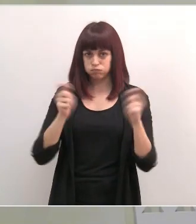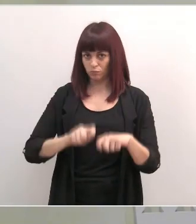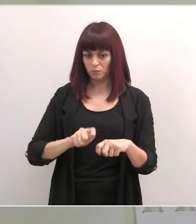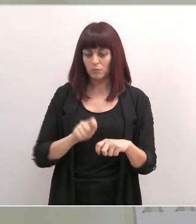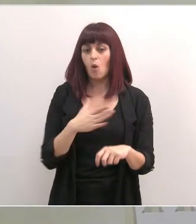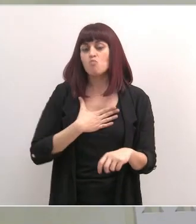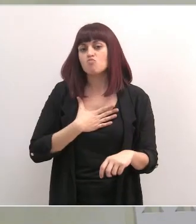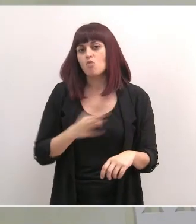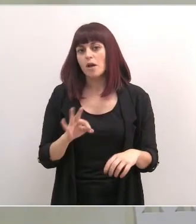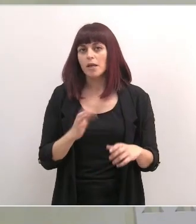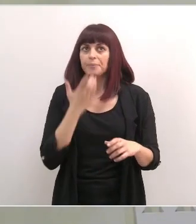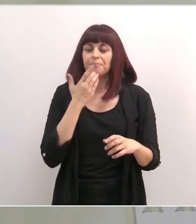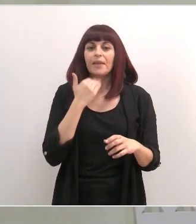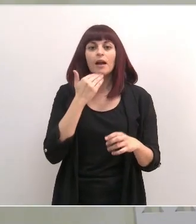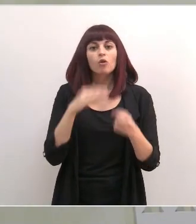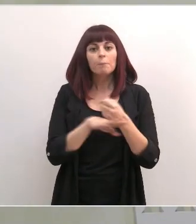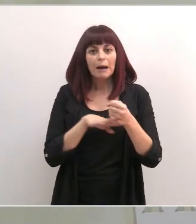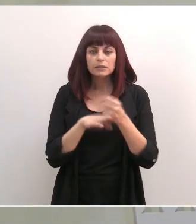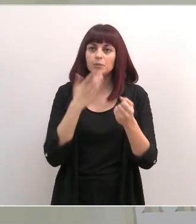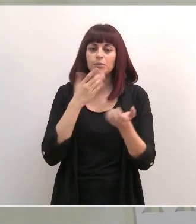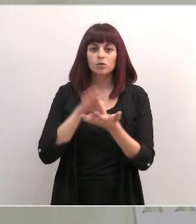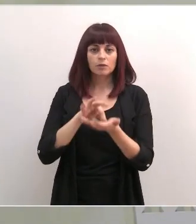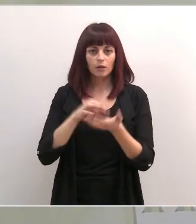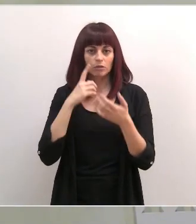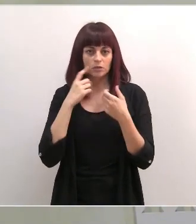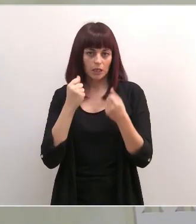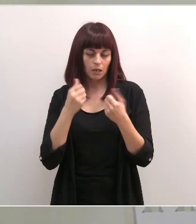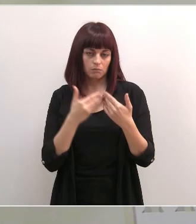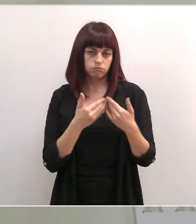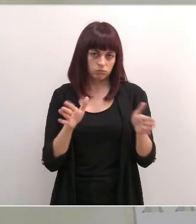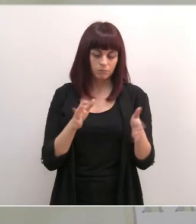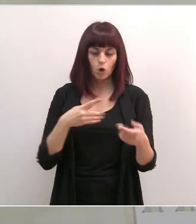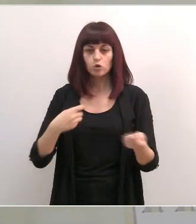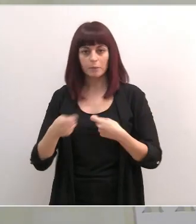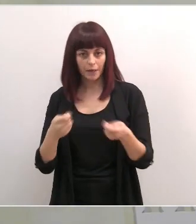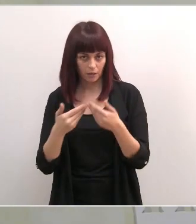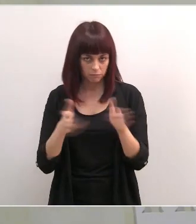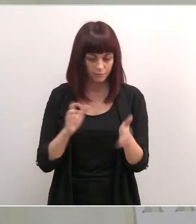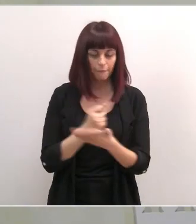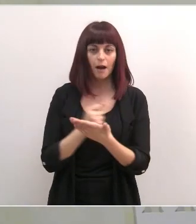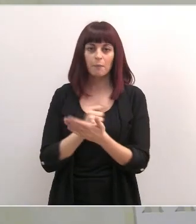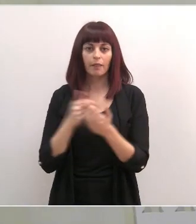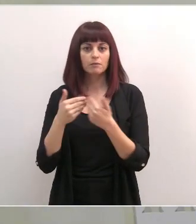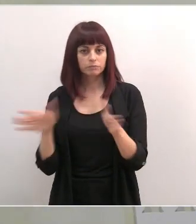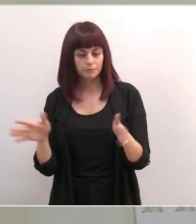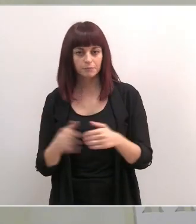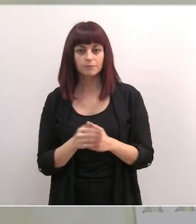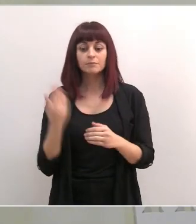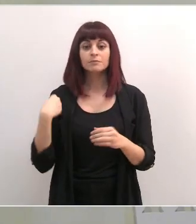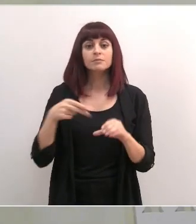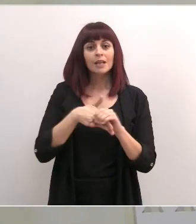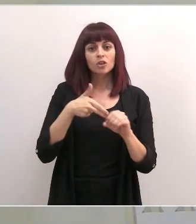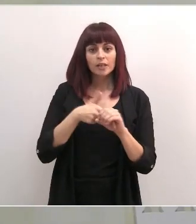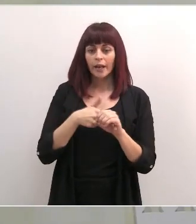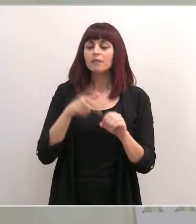determinadas excepciones consideradas como esenciales, tales como los servicios sanitarios, supermercados, farmacias, repostaje de